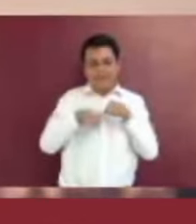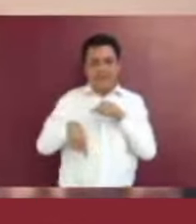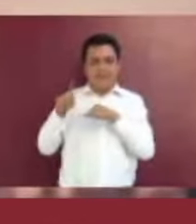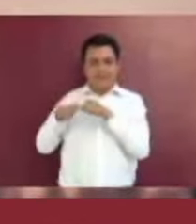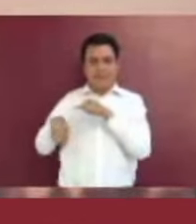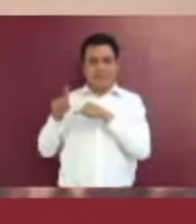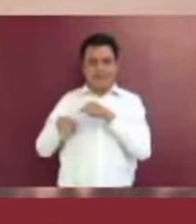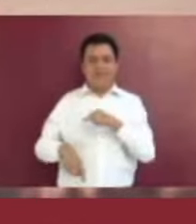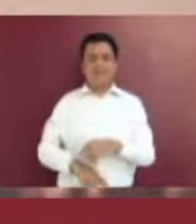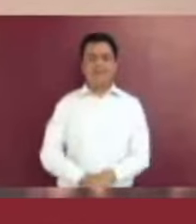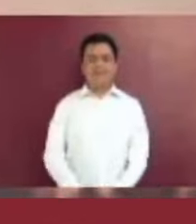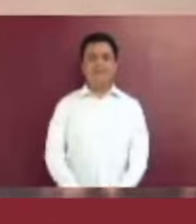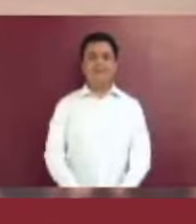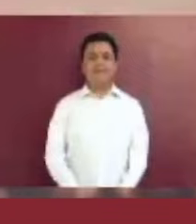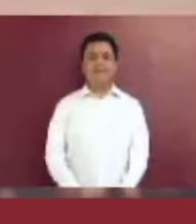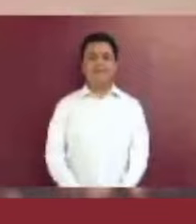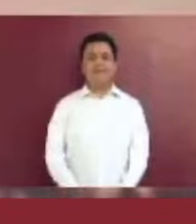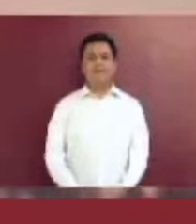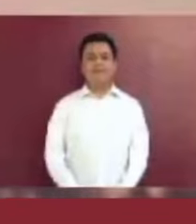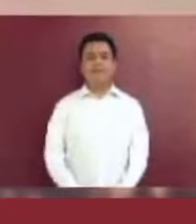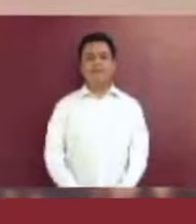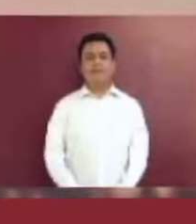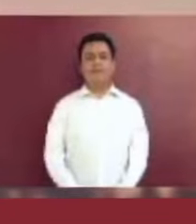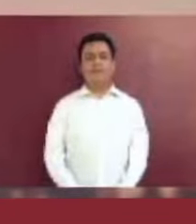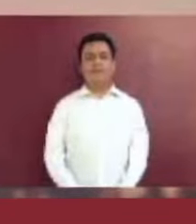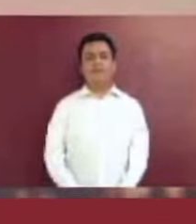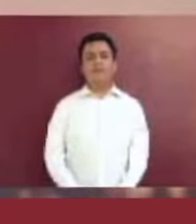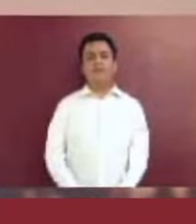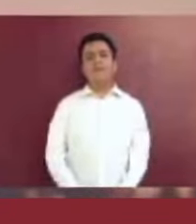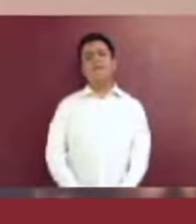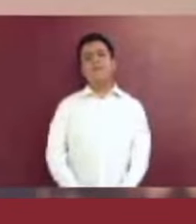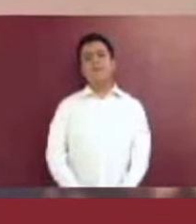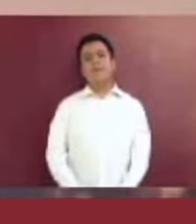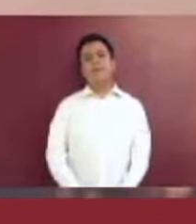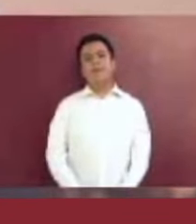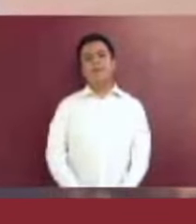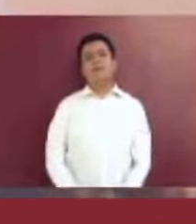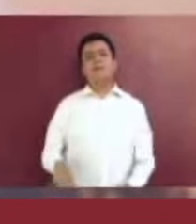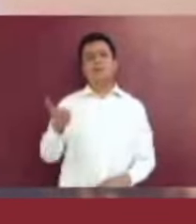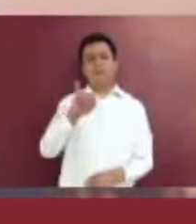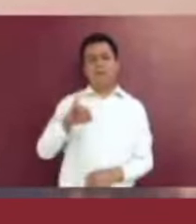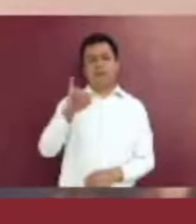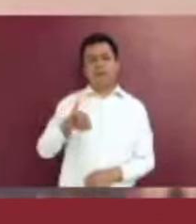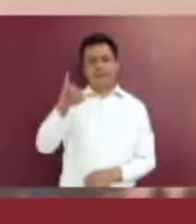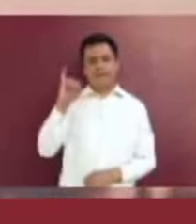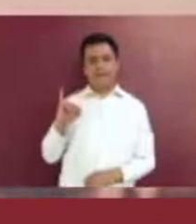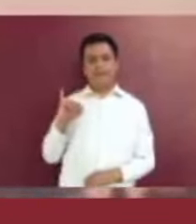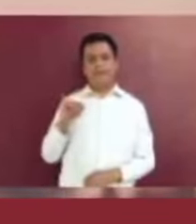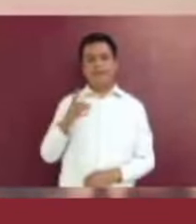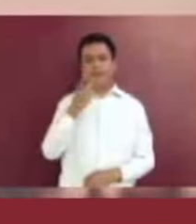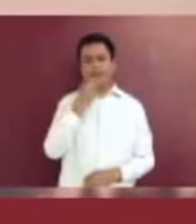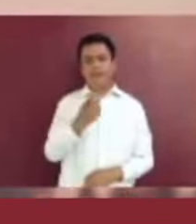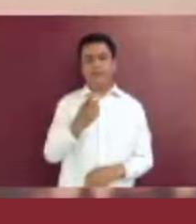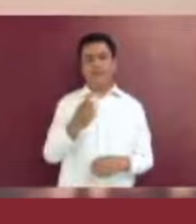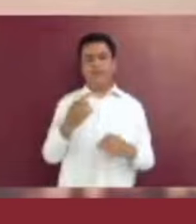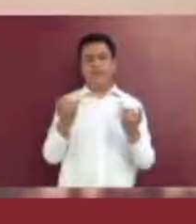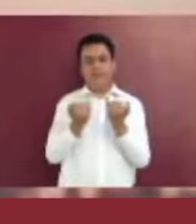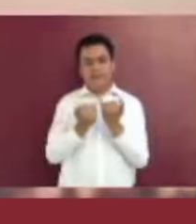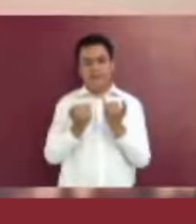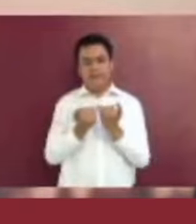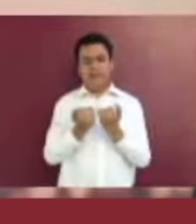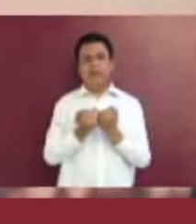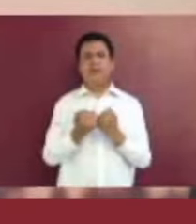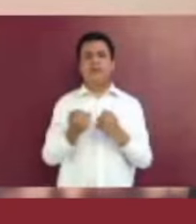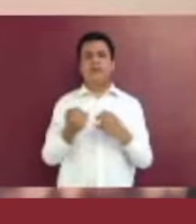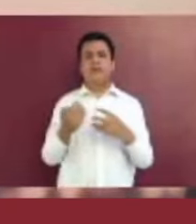con sus seres queridos juntos podemos construir una comunidad bien informada y empoderada que contribuya al avance de la